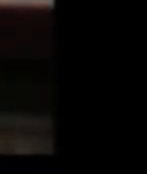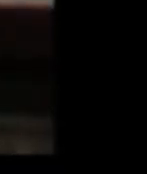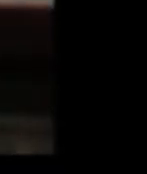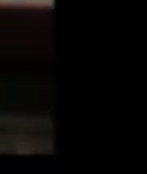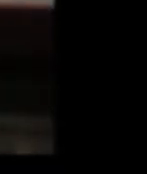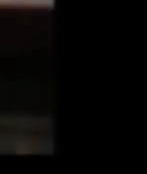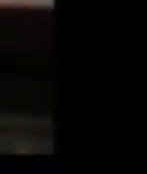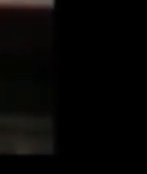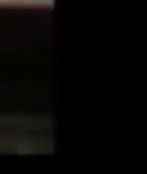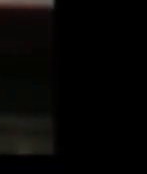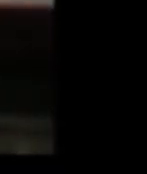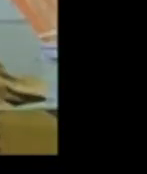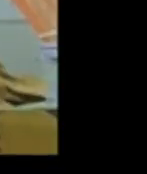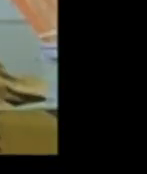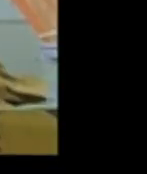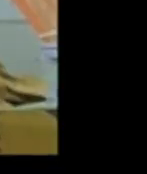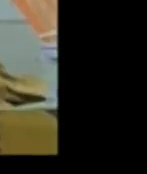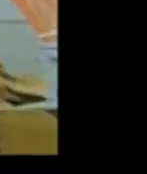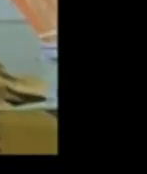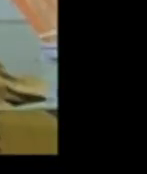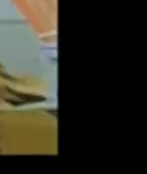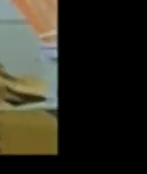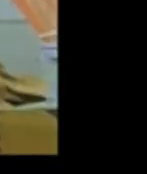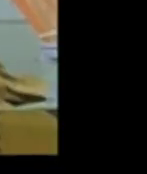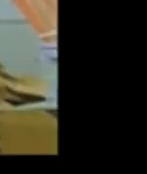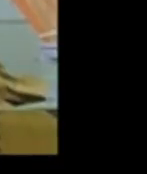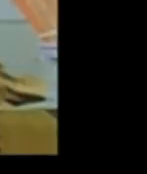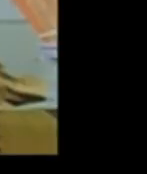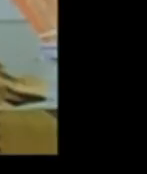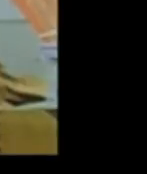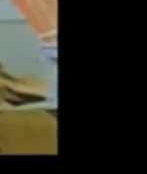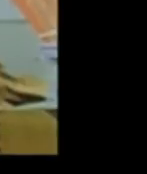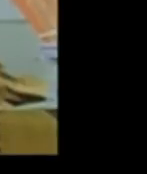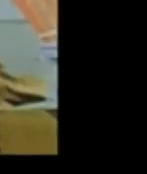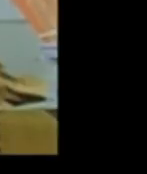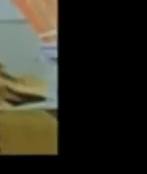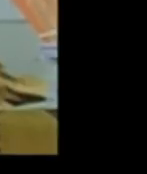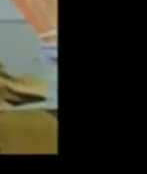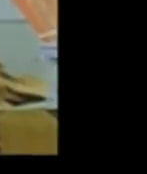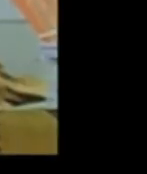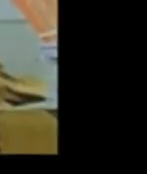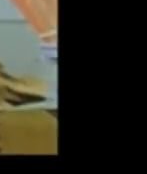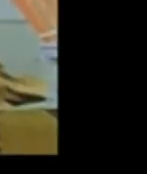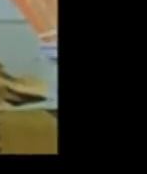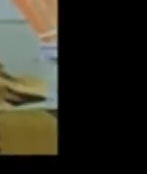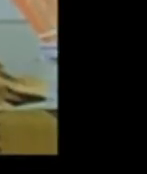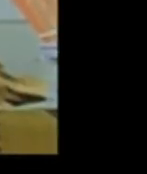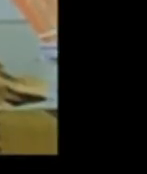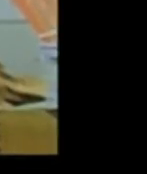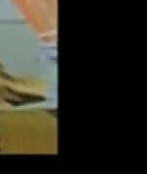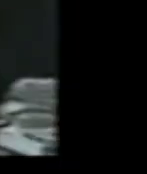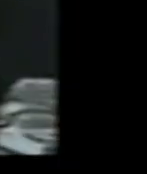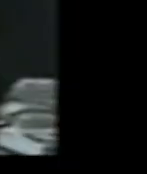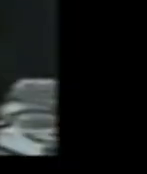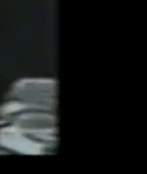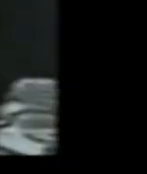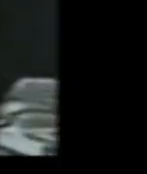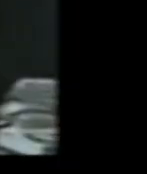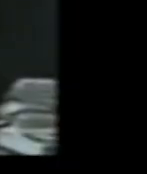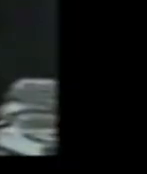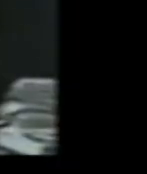Este juicio lo merecía mi hijo. Somos padres de chicos que dieron la vida para cambiar el país.